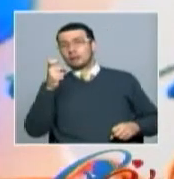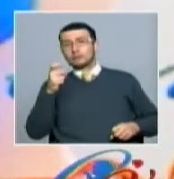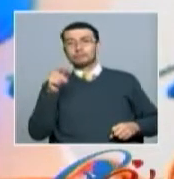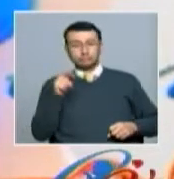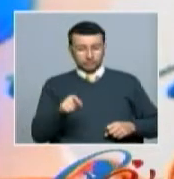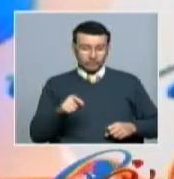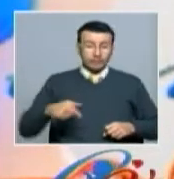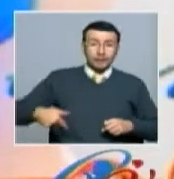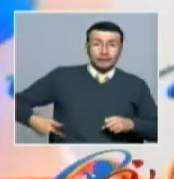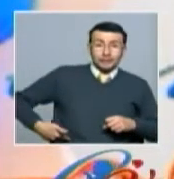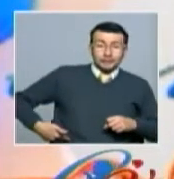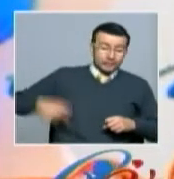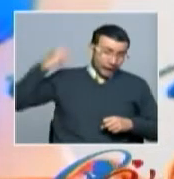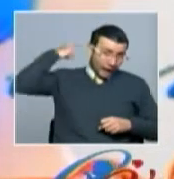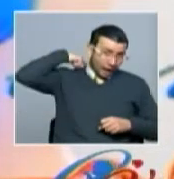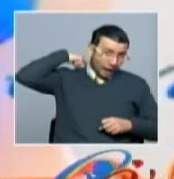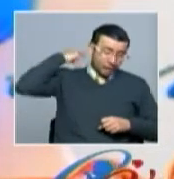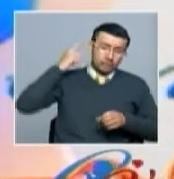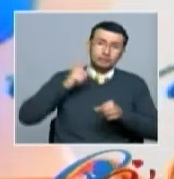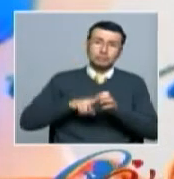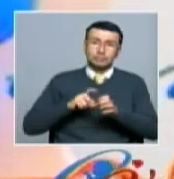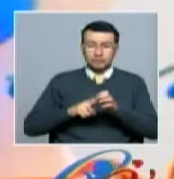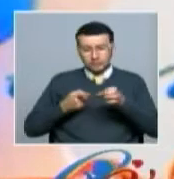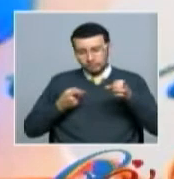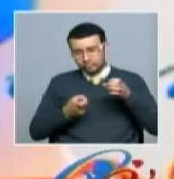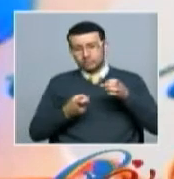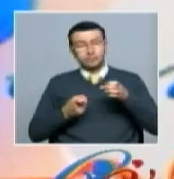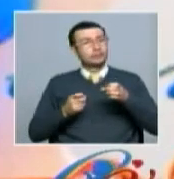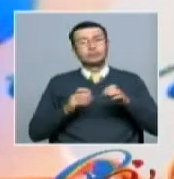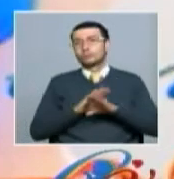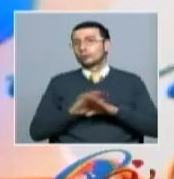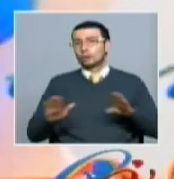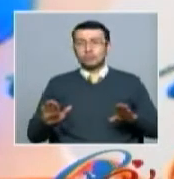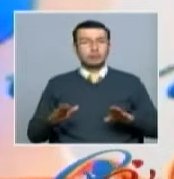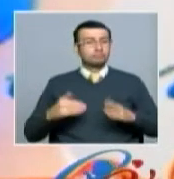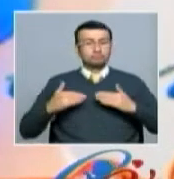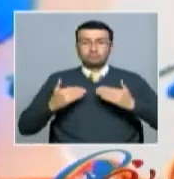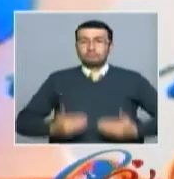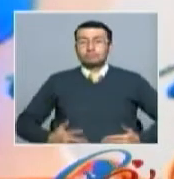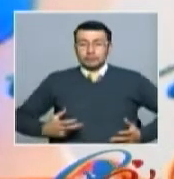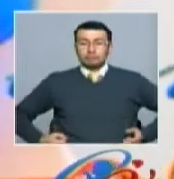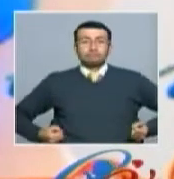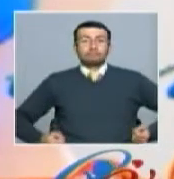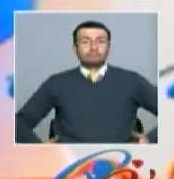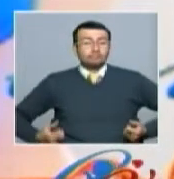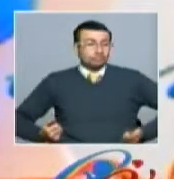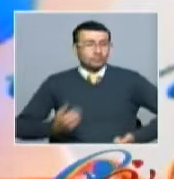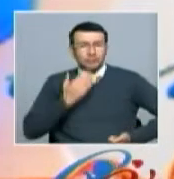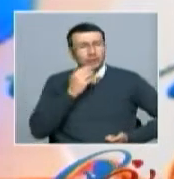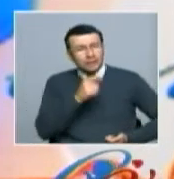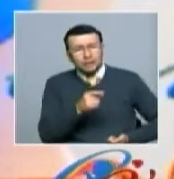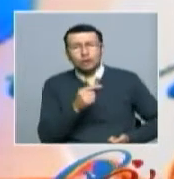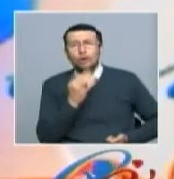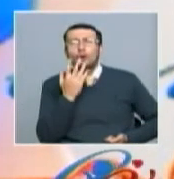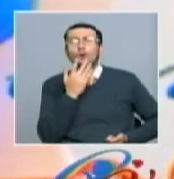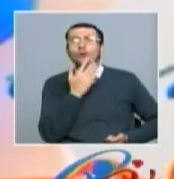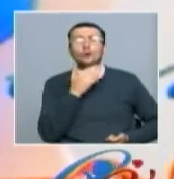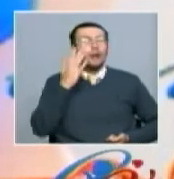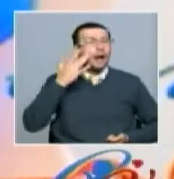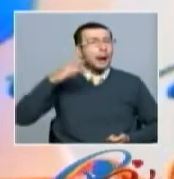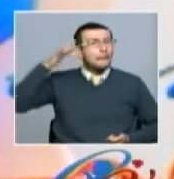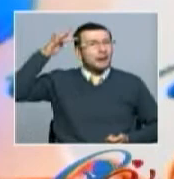cortó ahí, uh-huh. Y donde corta, hasta ahí llega el estímulo. Hasta ahí llega el estímulo. Que es eso que ustedes ven en la pantalla, eso amarillo, digamos que